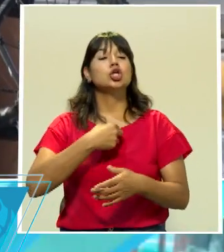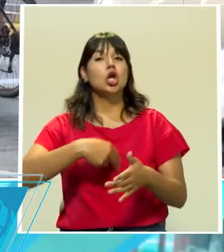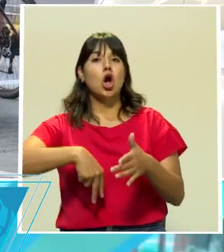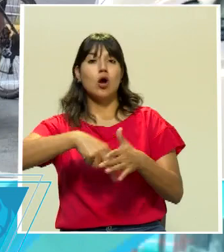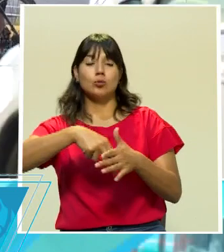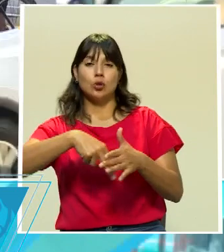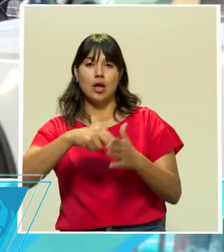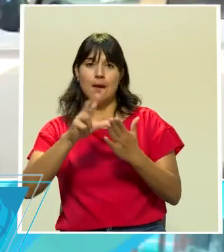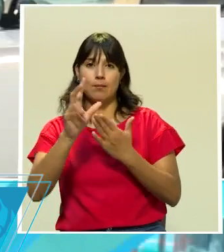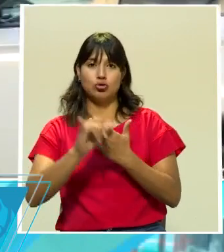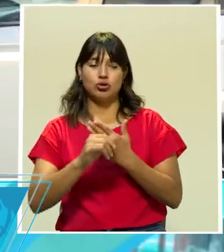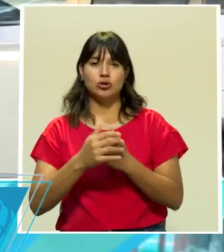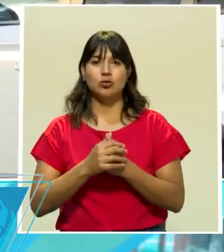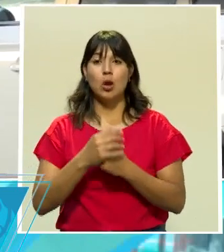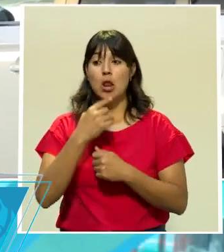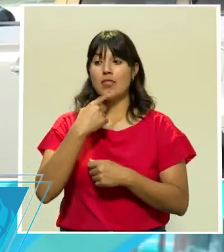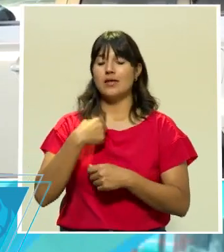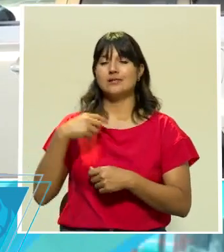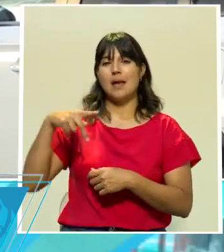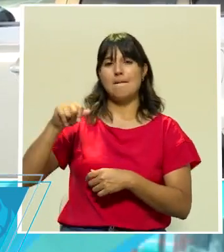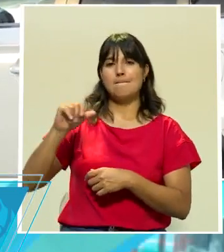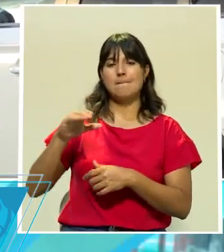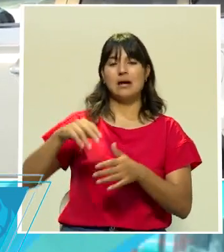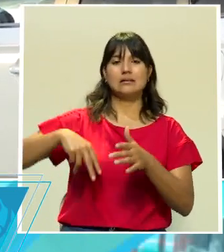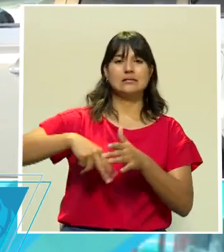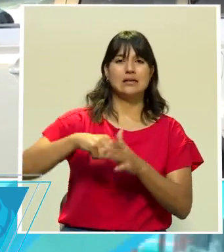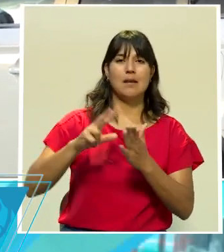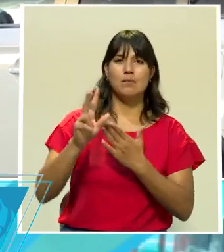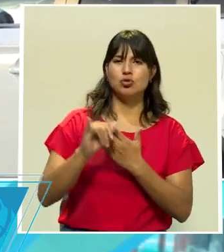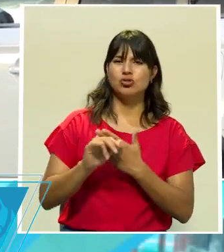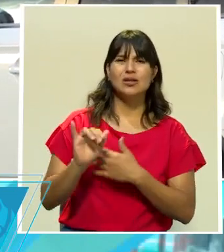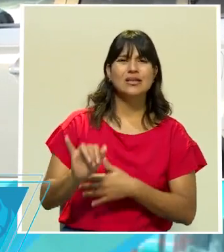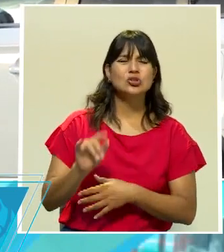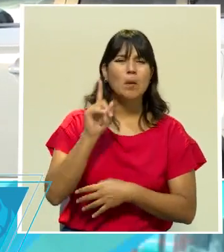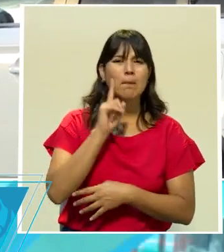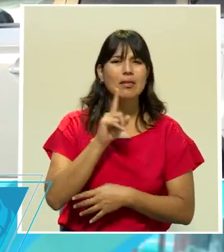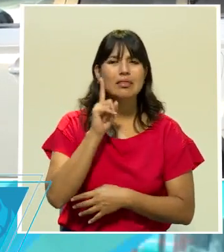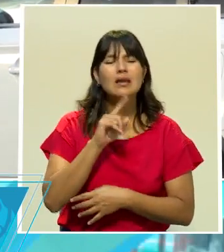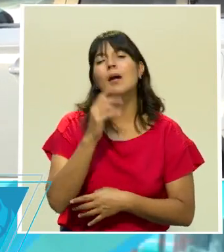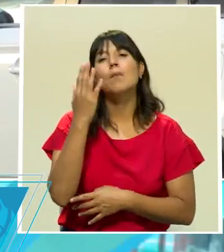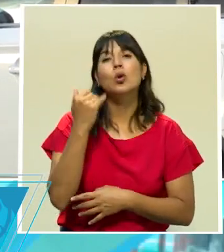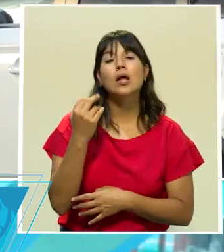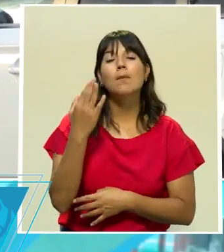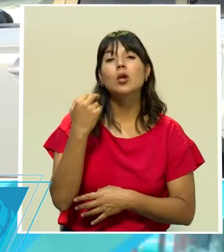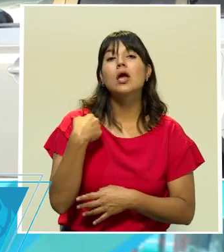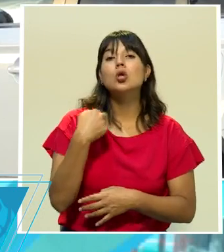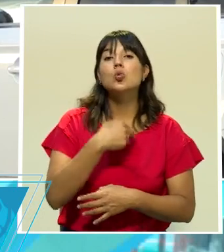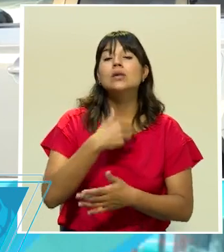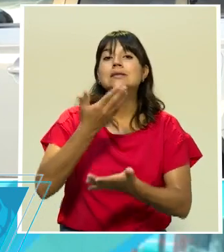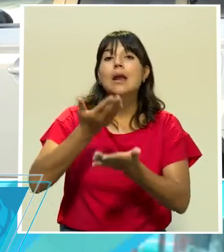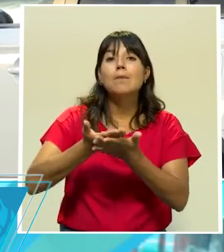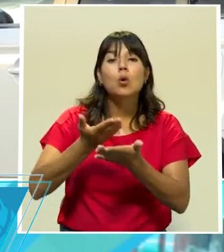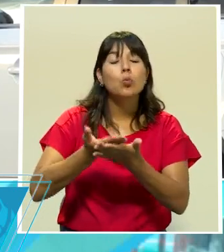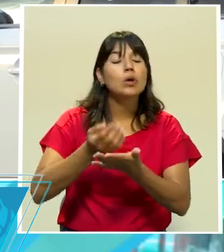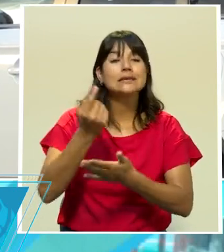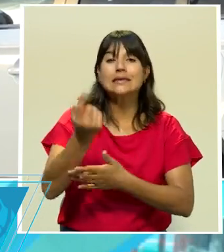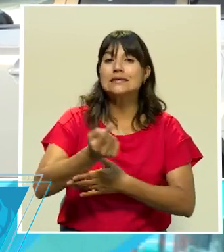que el PAC obstaculizaba el proyecto. Y esto es mentira, porque nuestras mociones siempre han